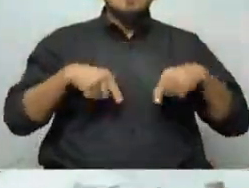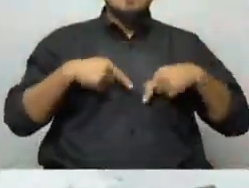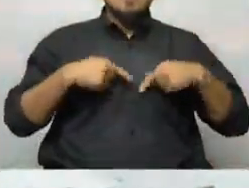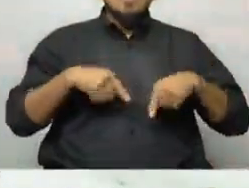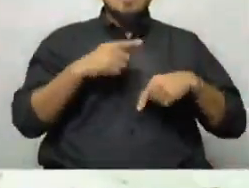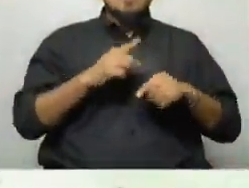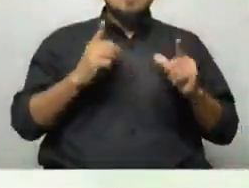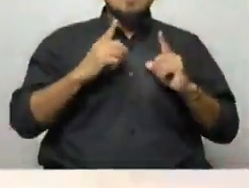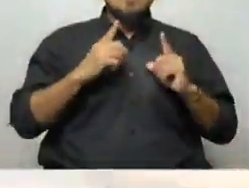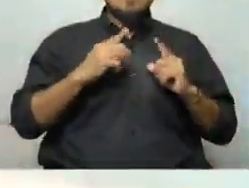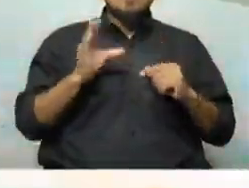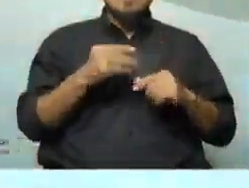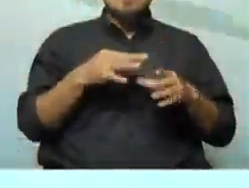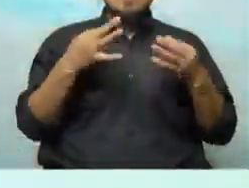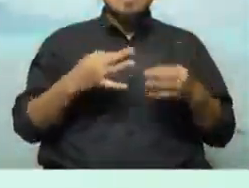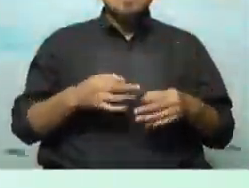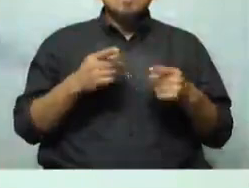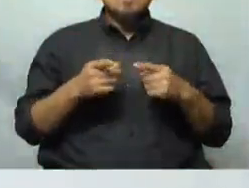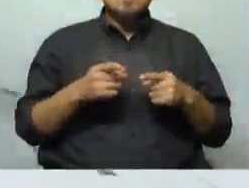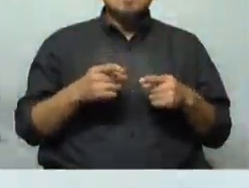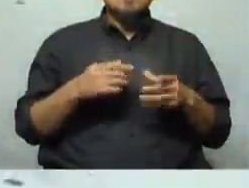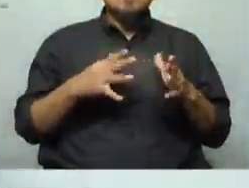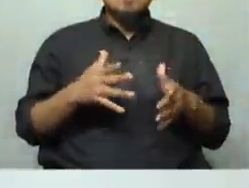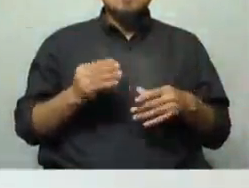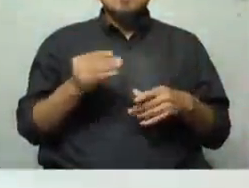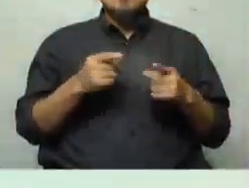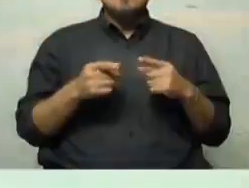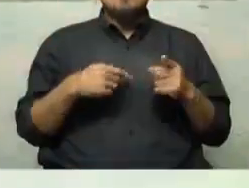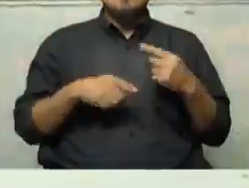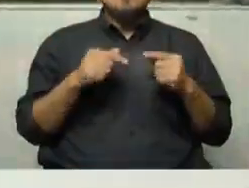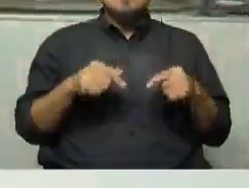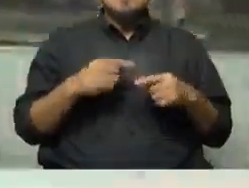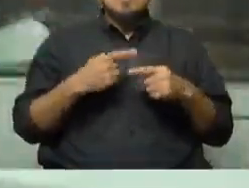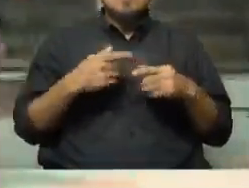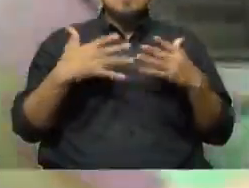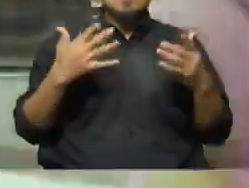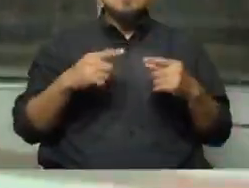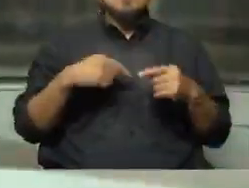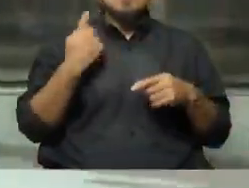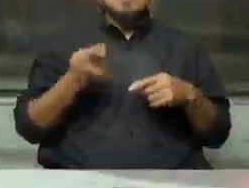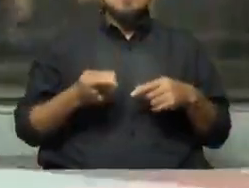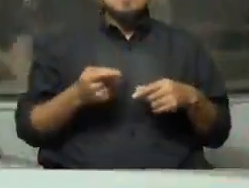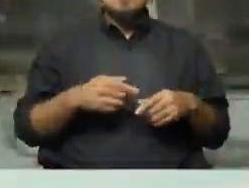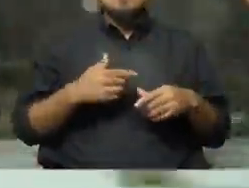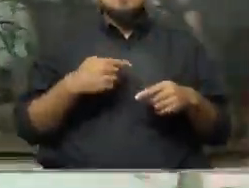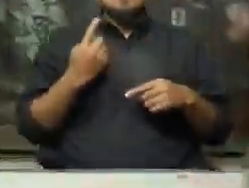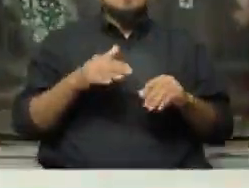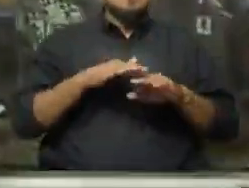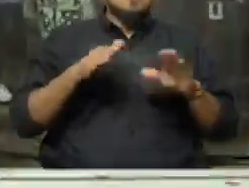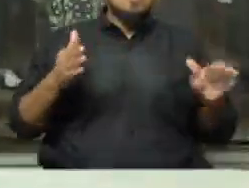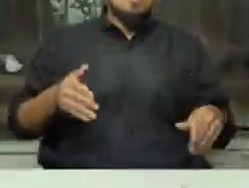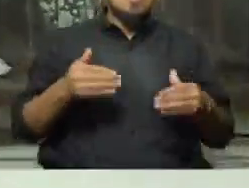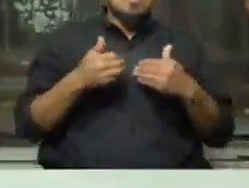Esperemos que salga todo bien, que el fallo sea justo para todos y que esto sea una fiesta, mañana arrancan los tablados y todo el mundo a